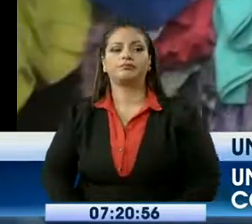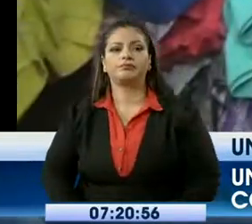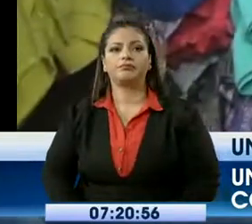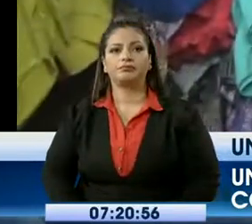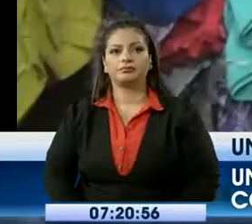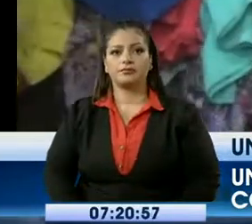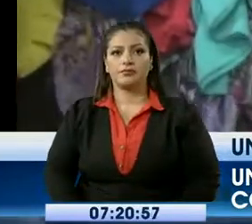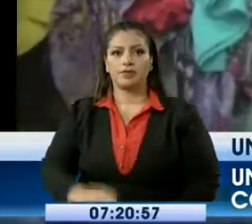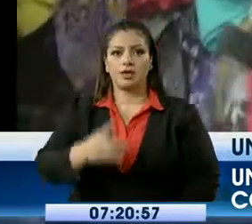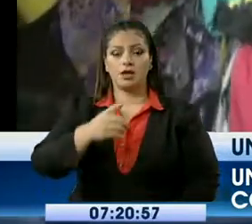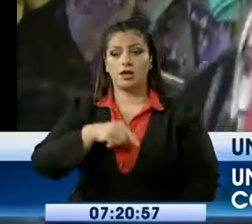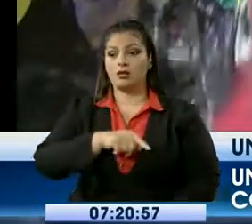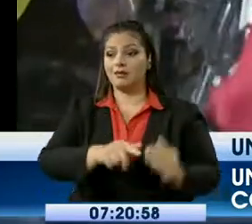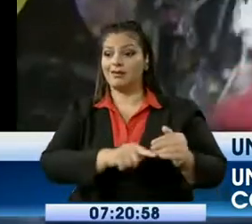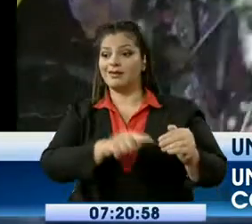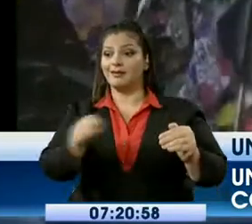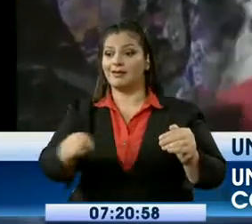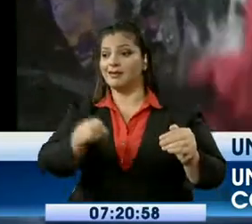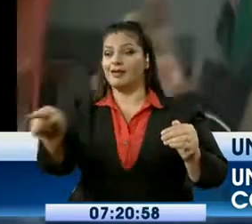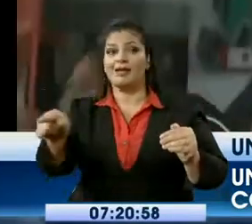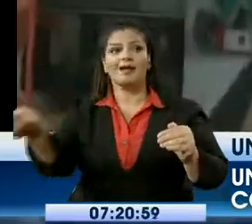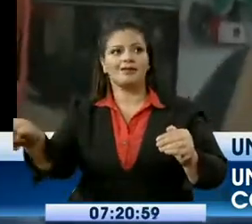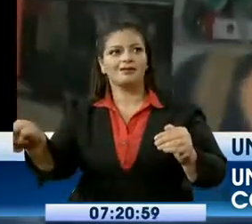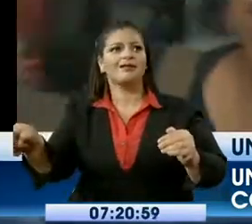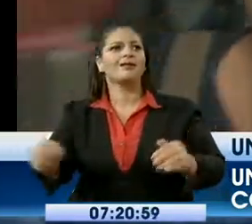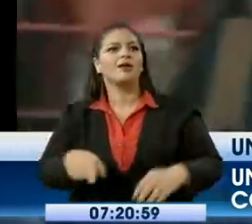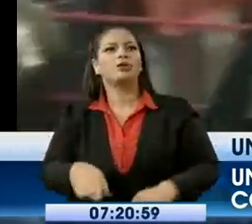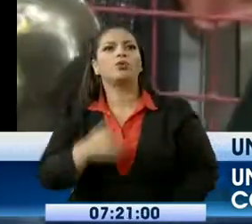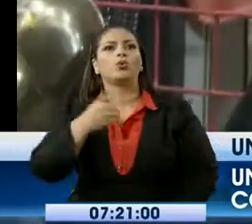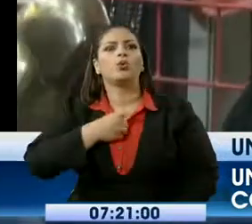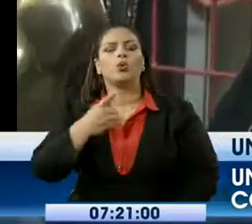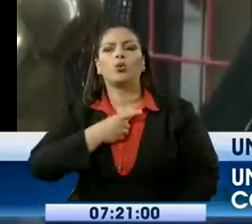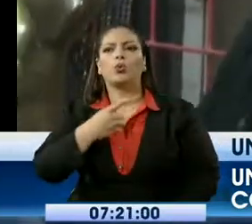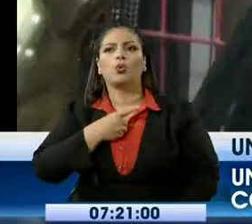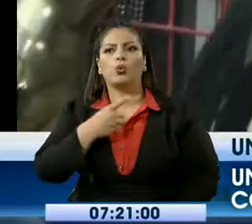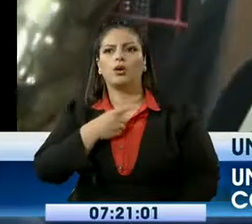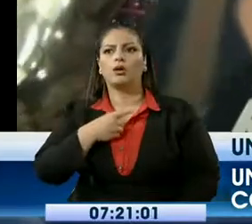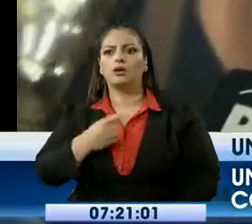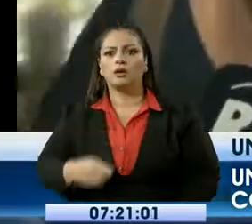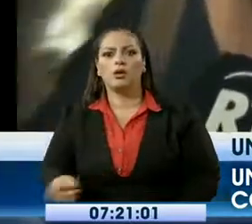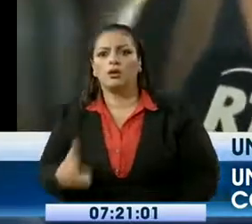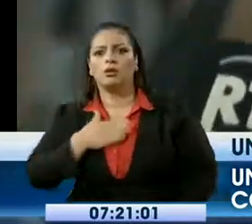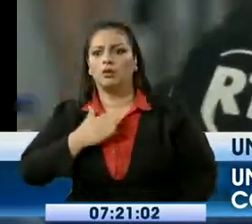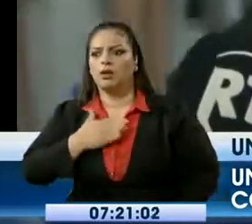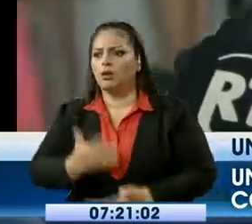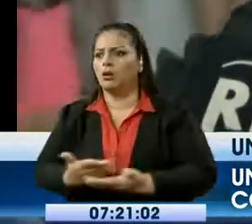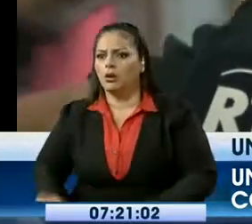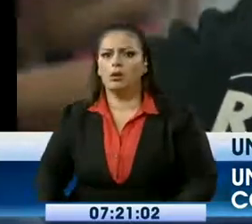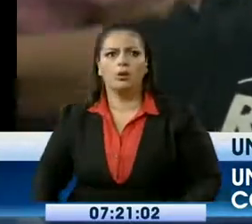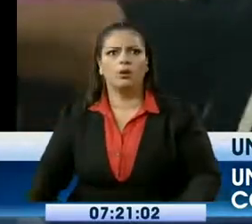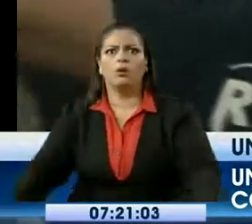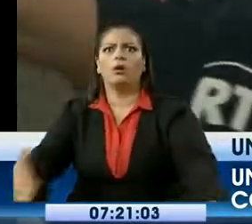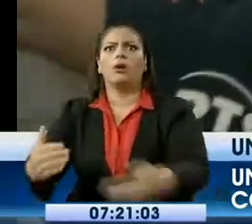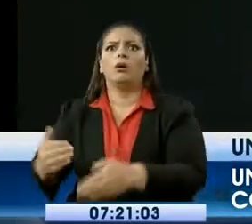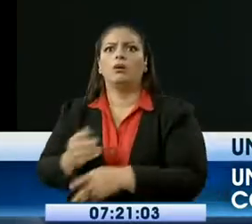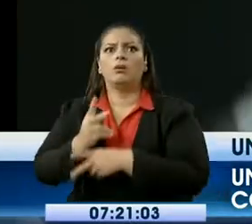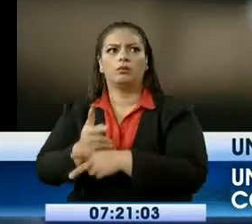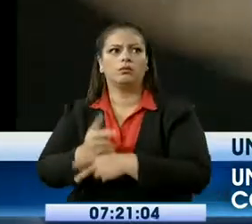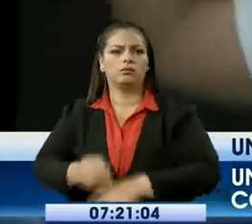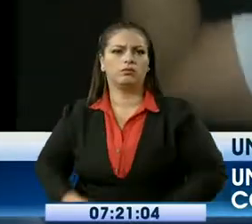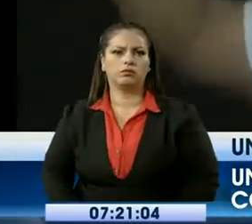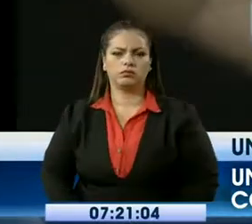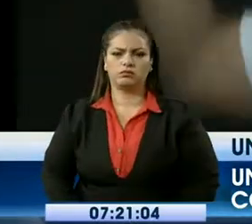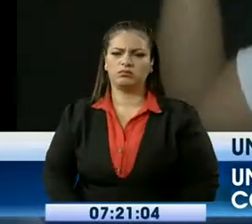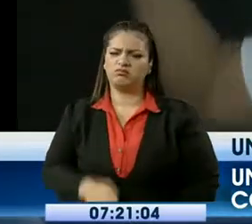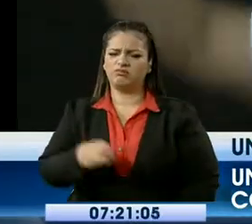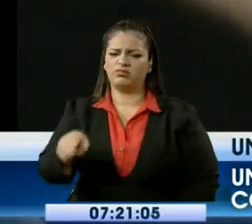acudieron a poner a buen recaudo su mercadería se ha ensuciado toda la mercadería está llena de humo y es una parte se ha quemado venía